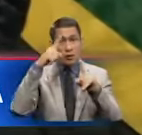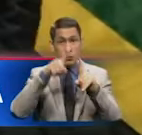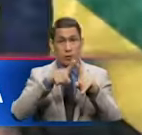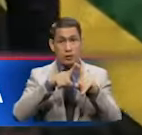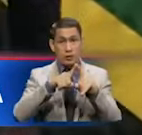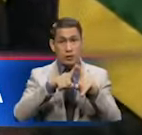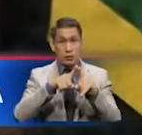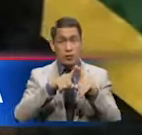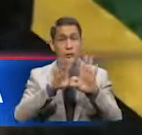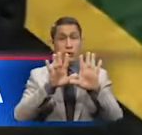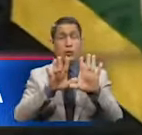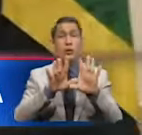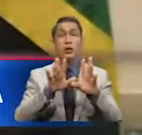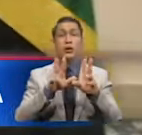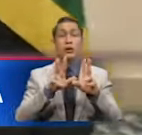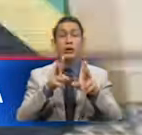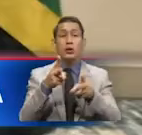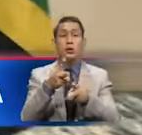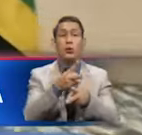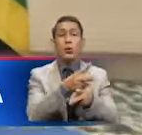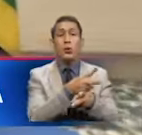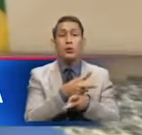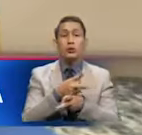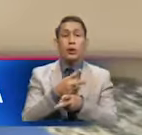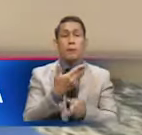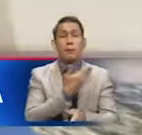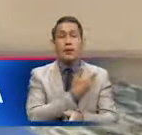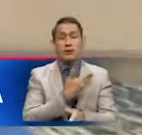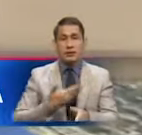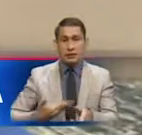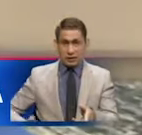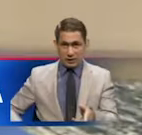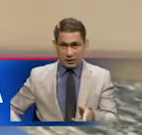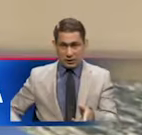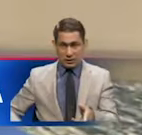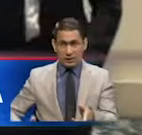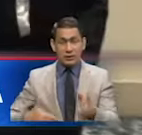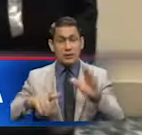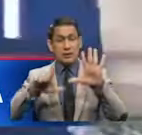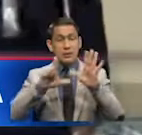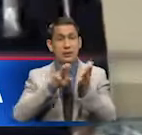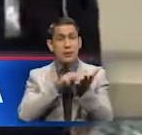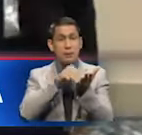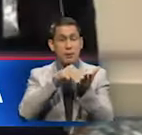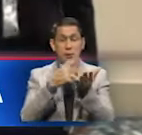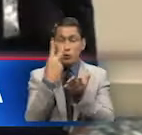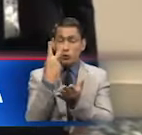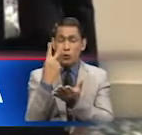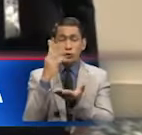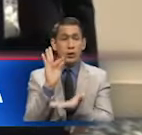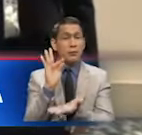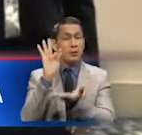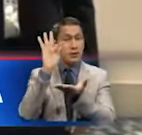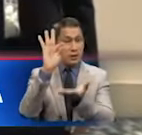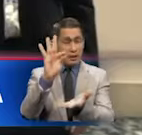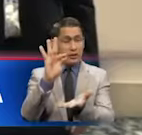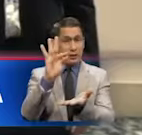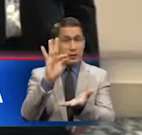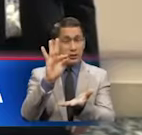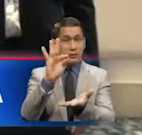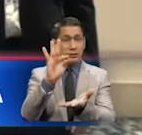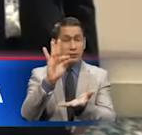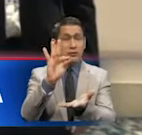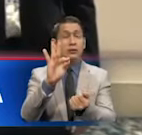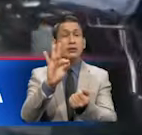de un Consejo Presidencial de Transición, compuesto por 7 miembros con voto y 2 observadores sin voto. Quedarán excluidos de ese